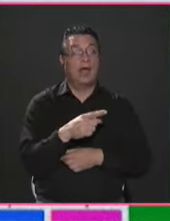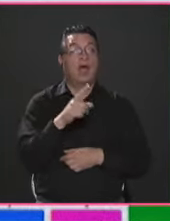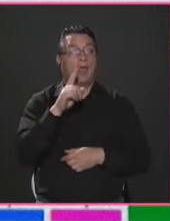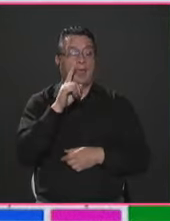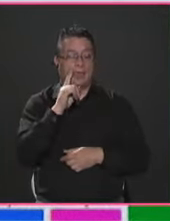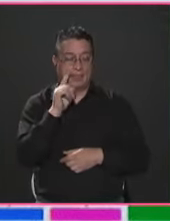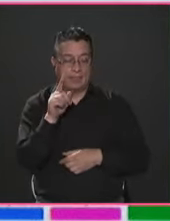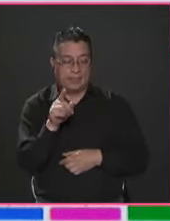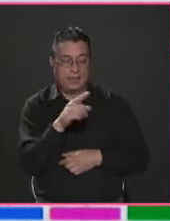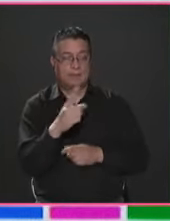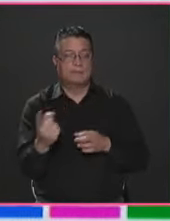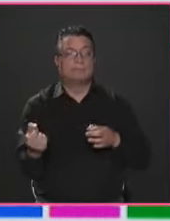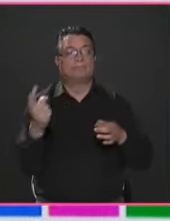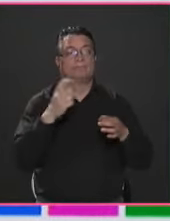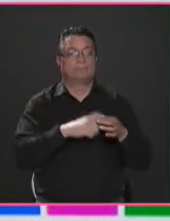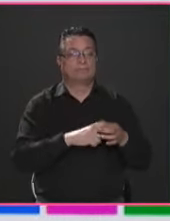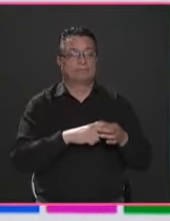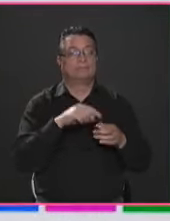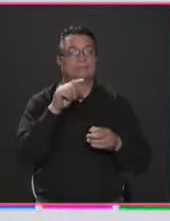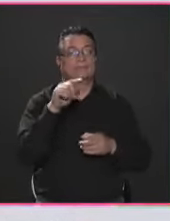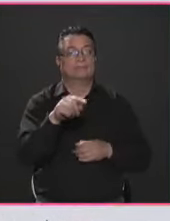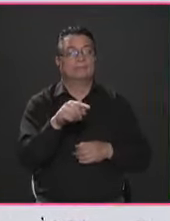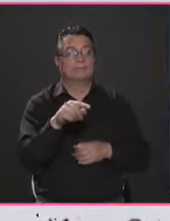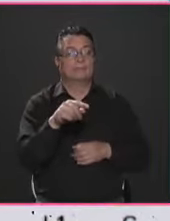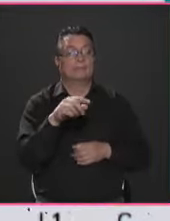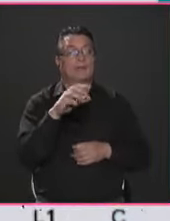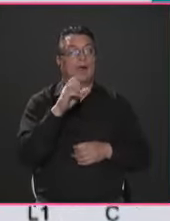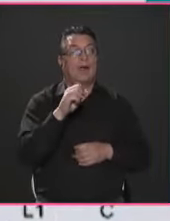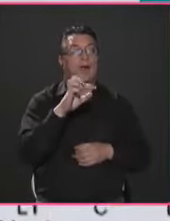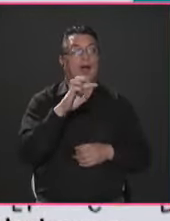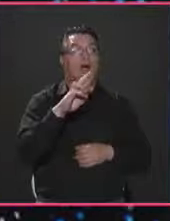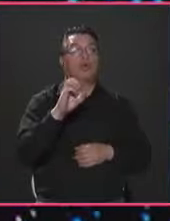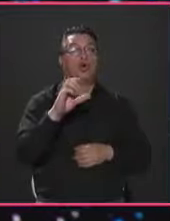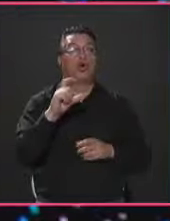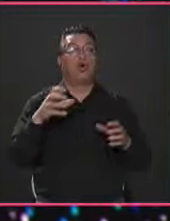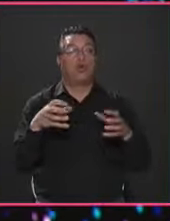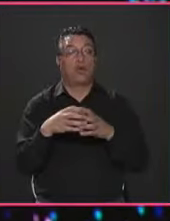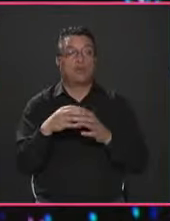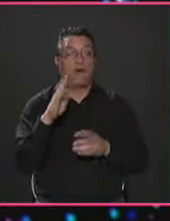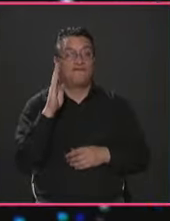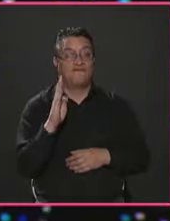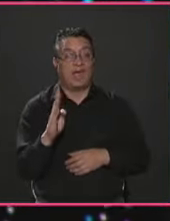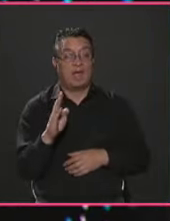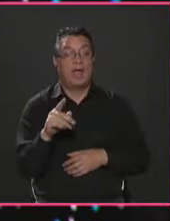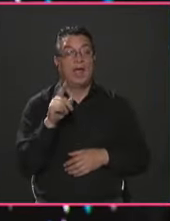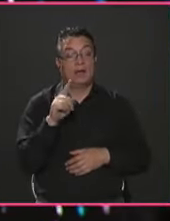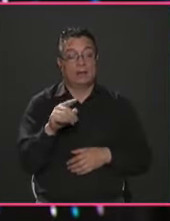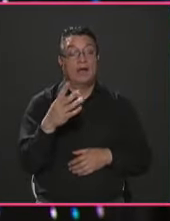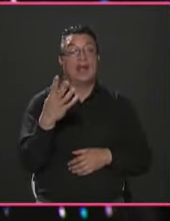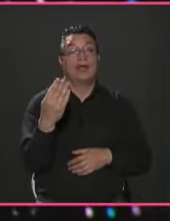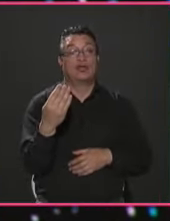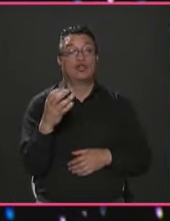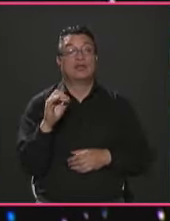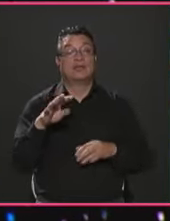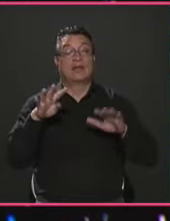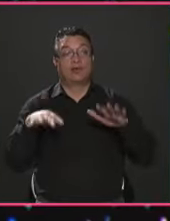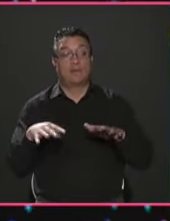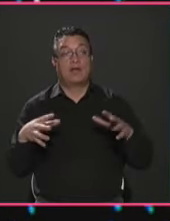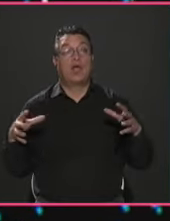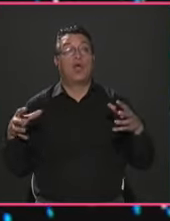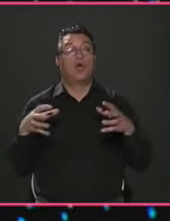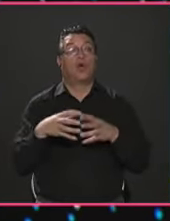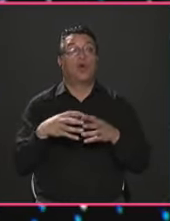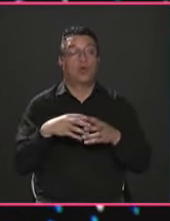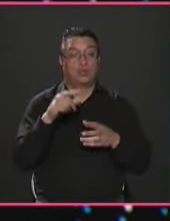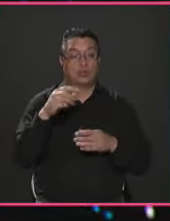tenían el tenían el aplog grupo b y 14 y 19 el el